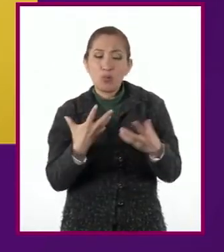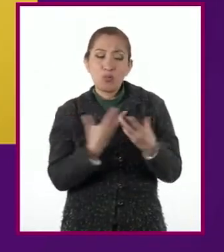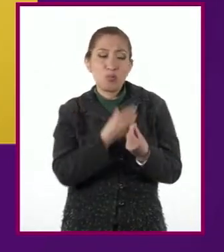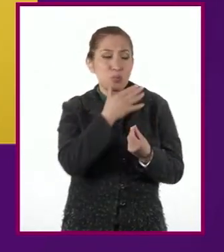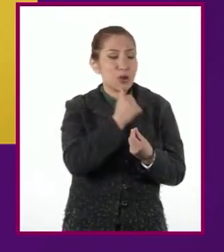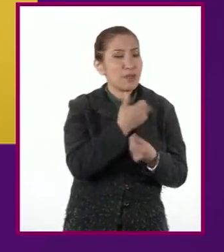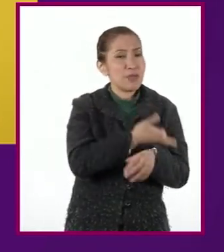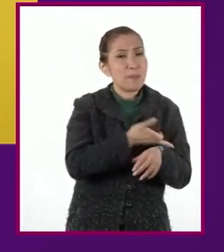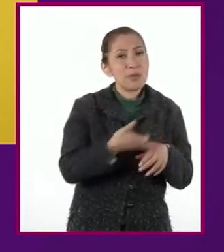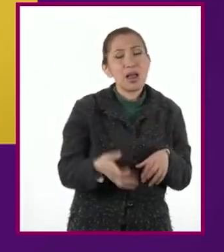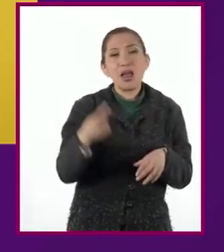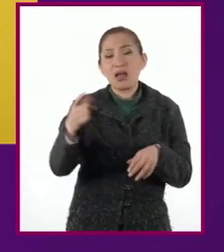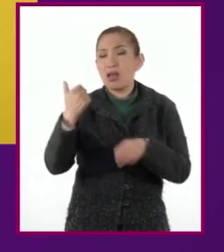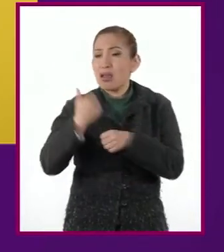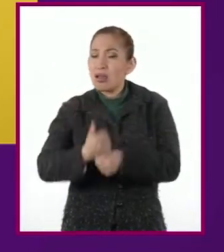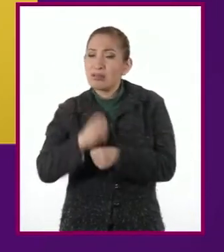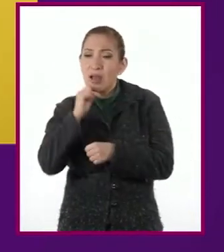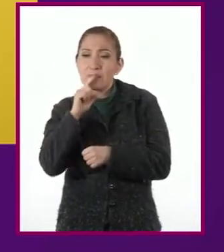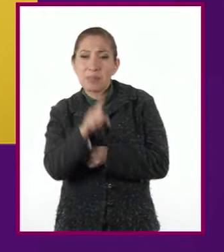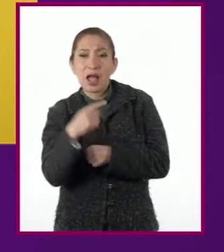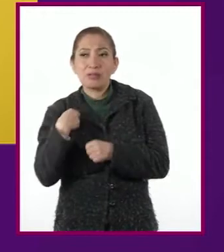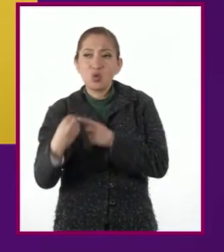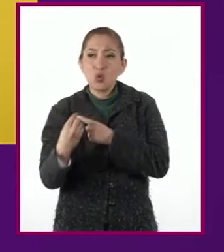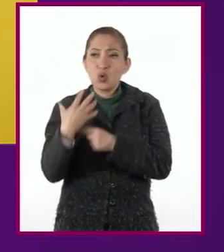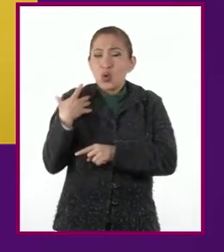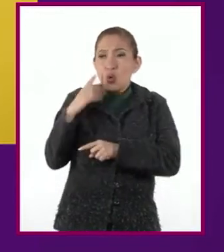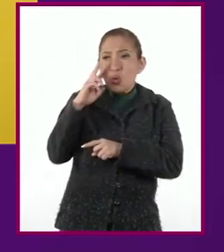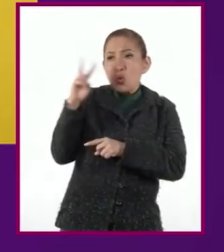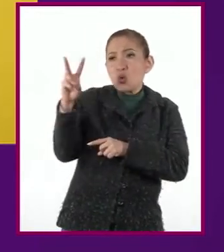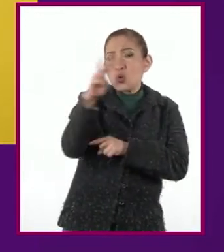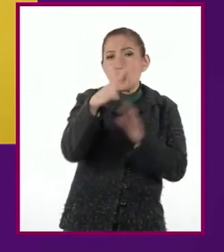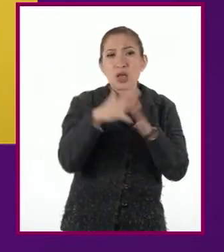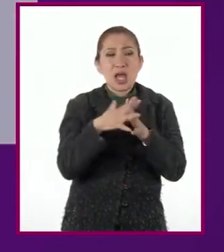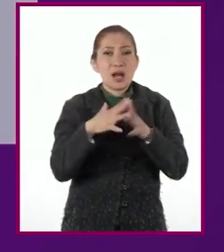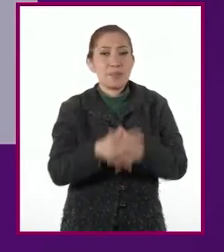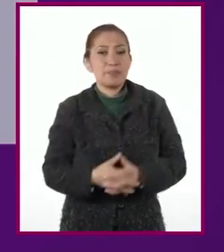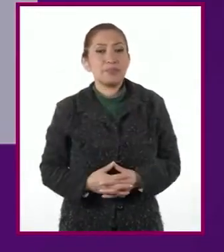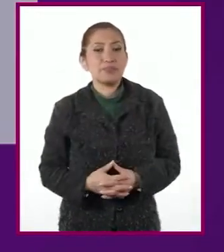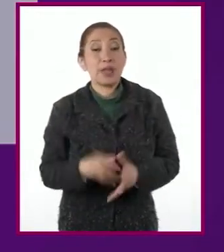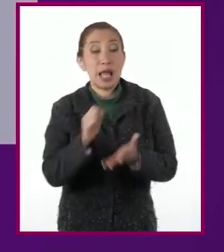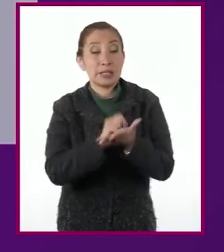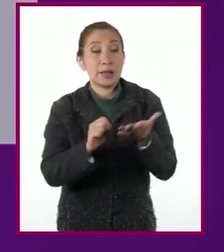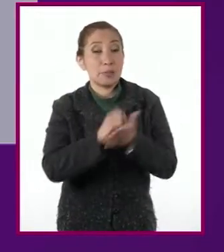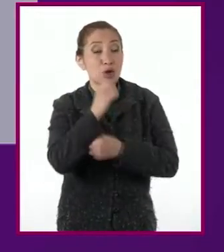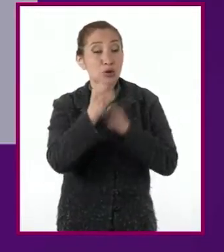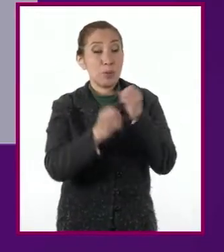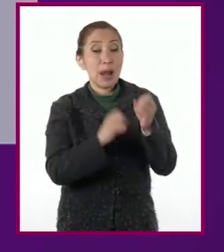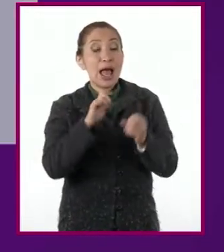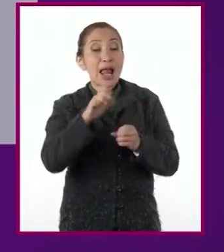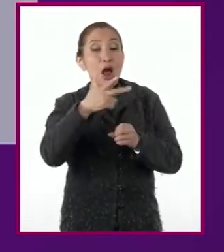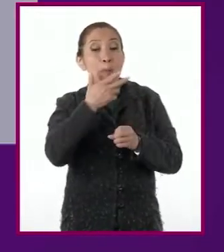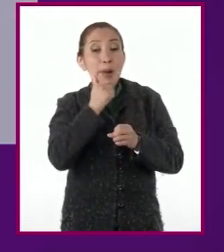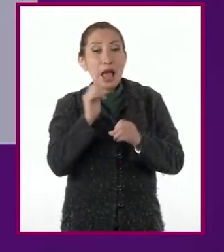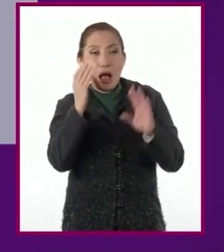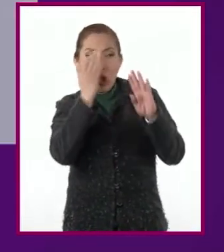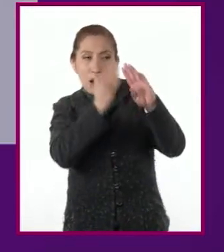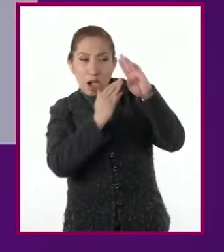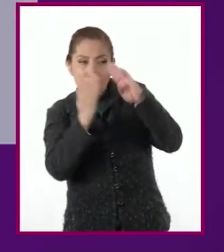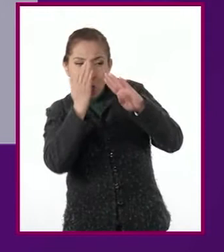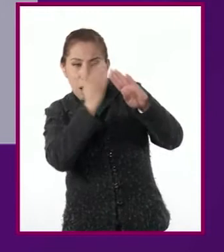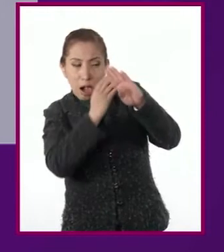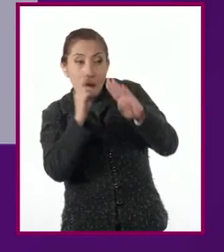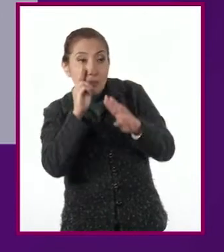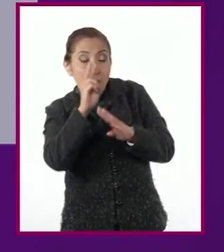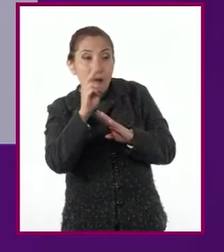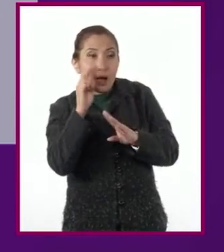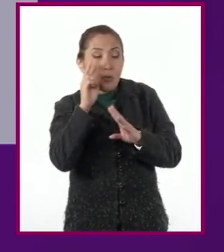familia y la angustia que le producían los efectos devastadores de la guerra. Escribió su obra, El hombre acecha, en la cual